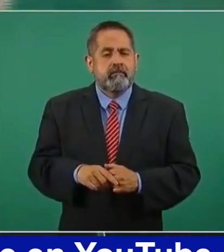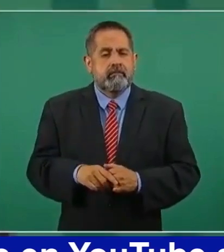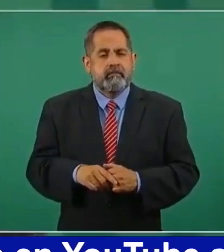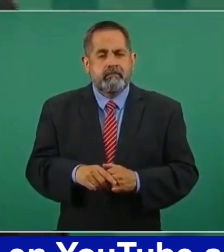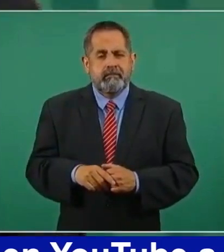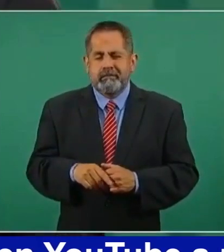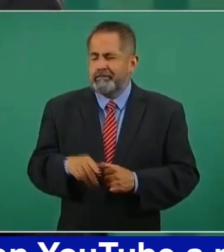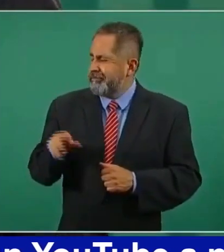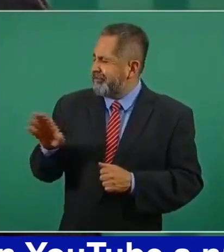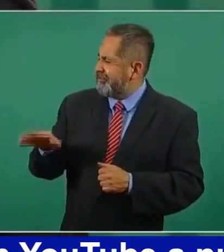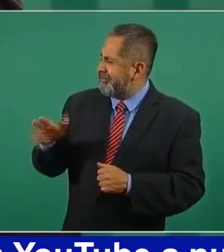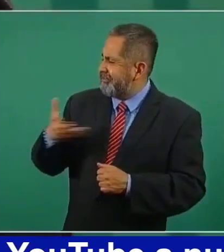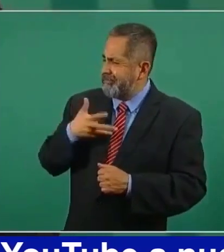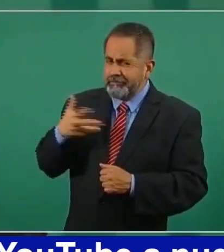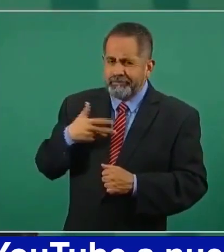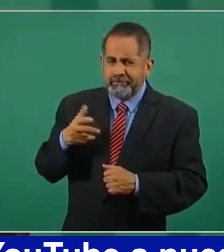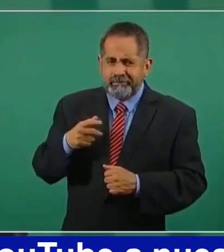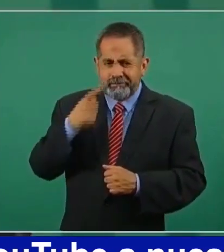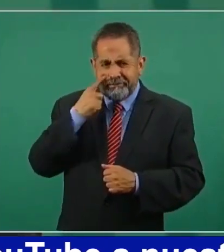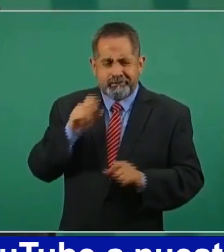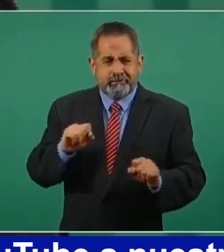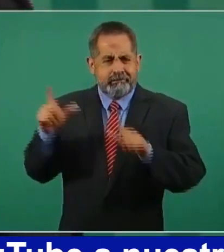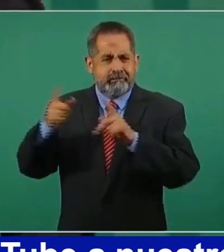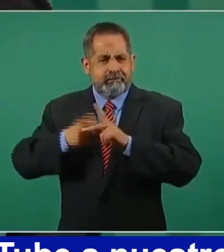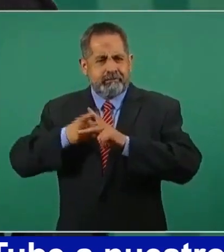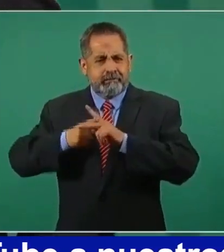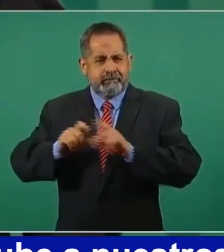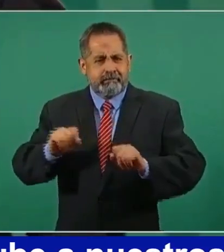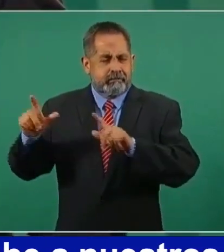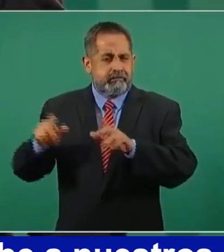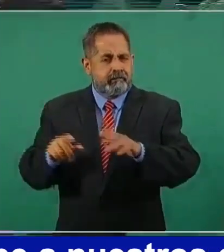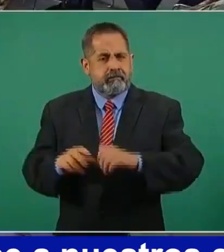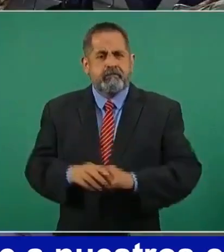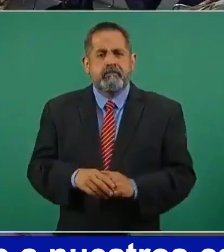no sé si tengan la gráfica,